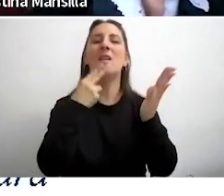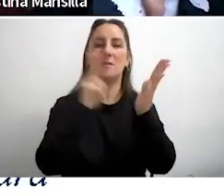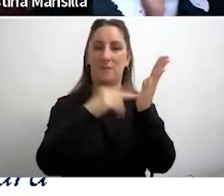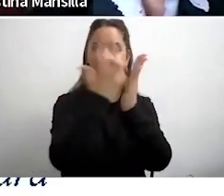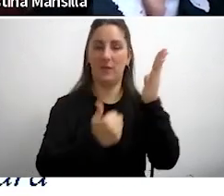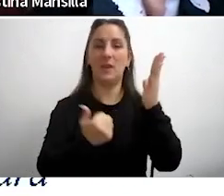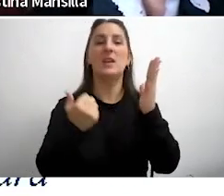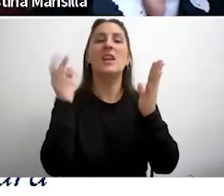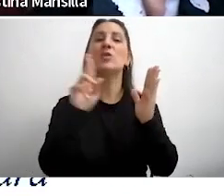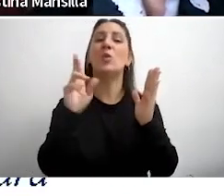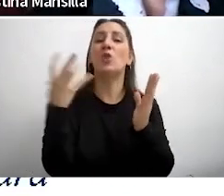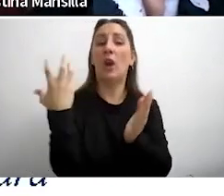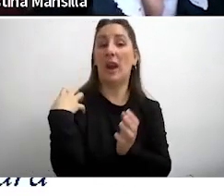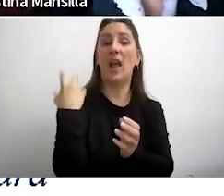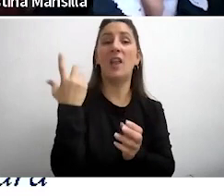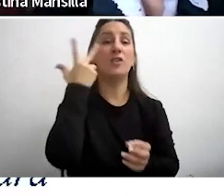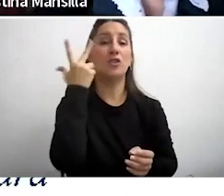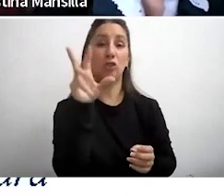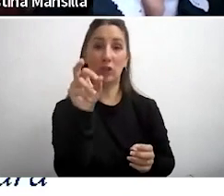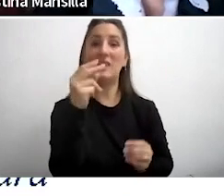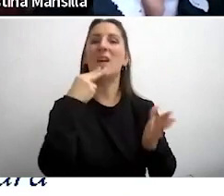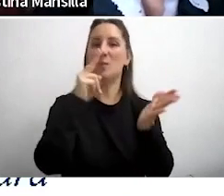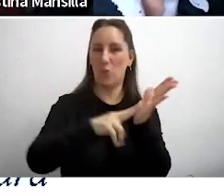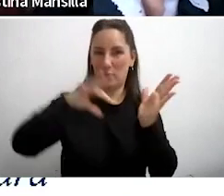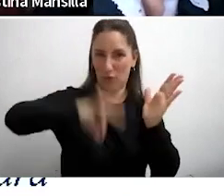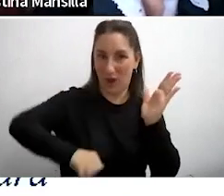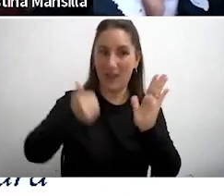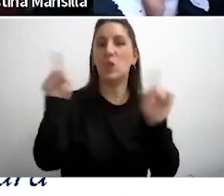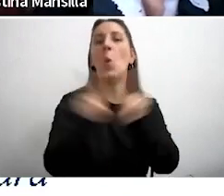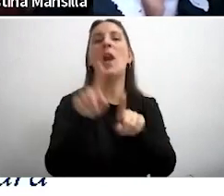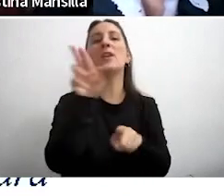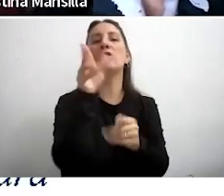General 830 de Impuesto a las Ganancias, así como la Resolución General